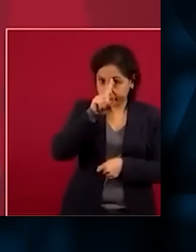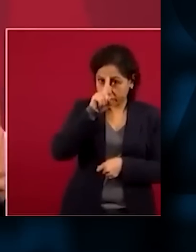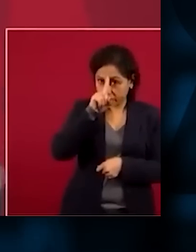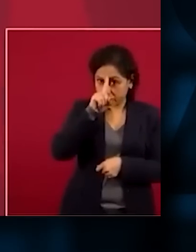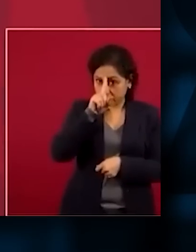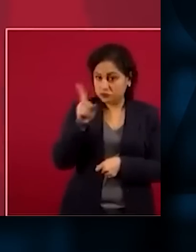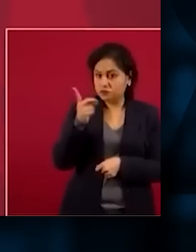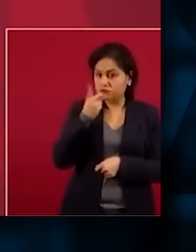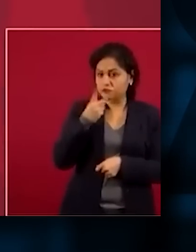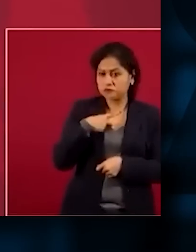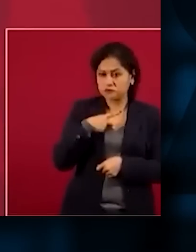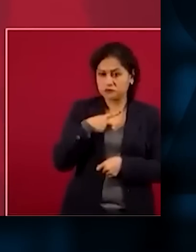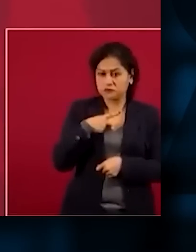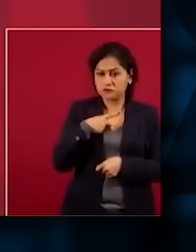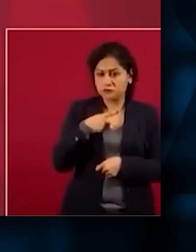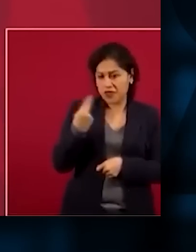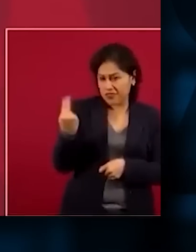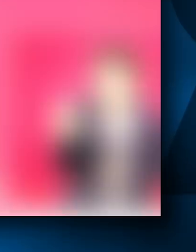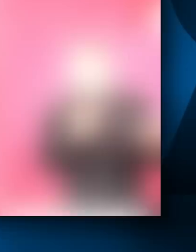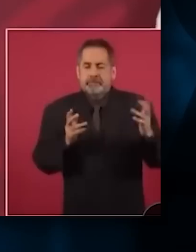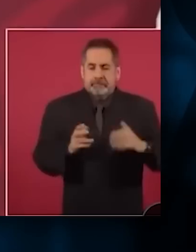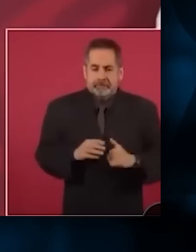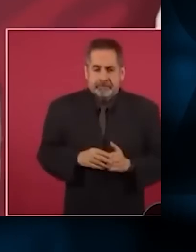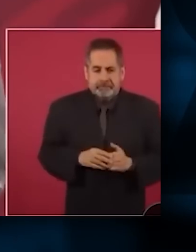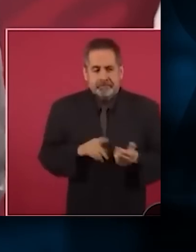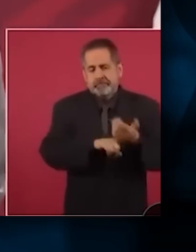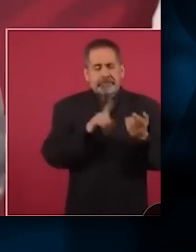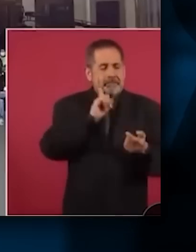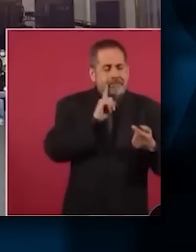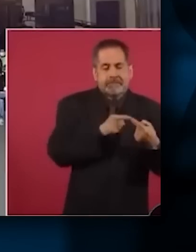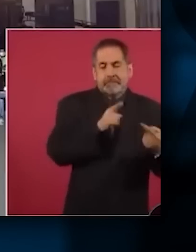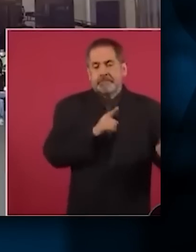no es este indispensable mujeres